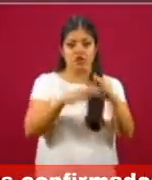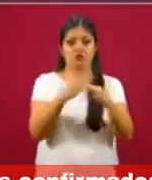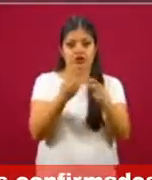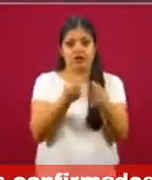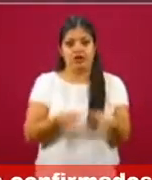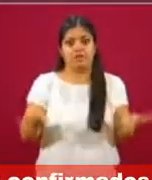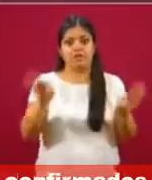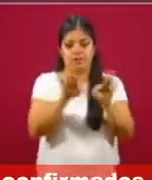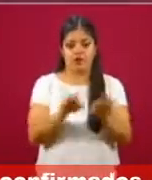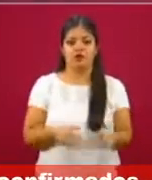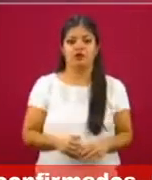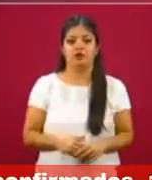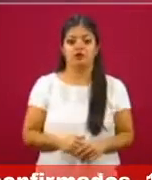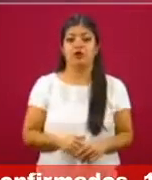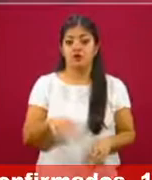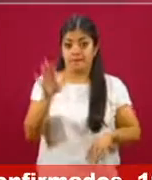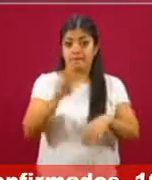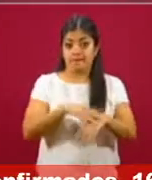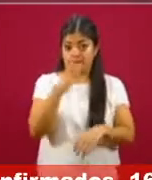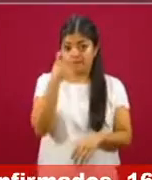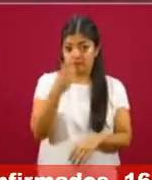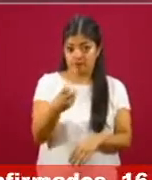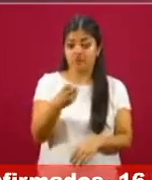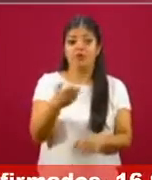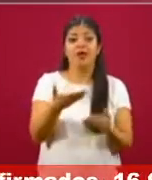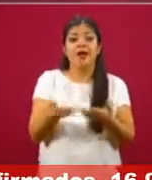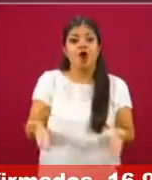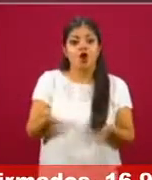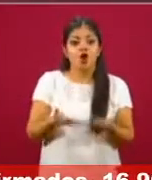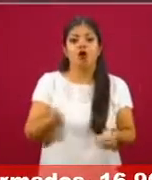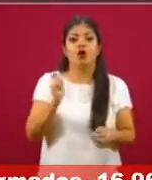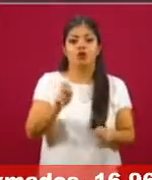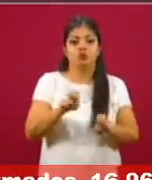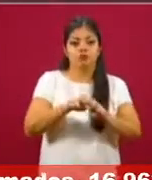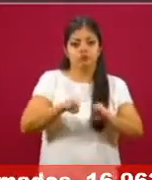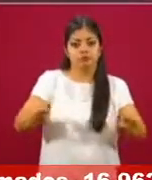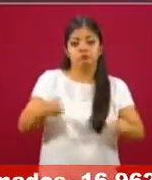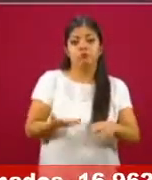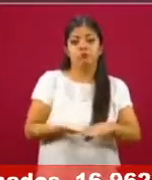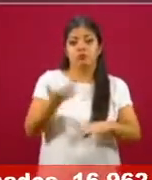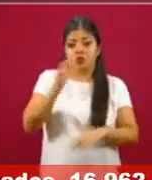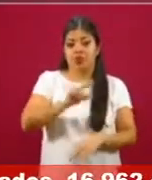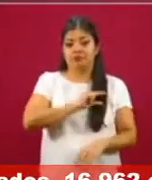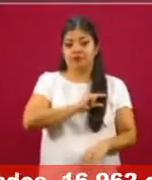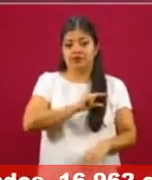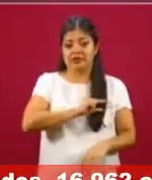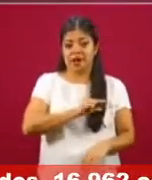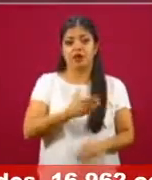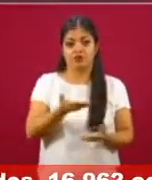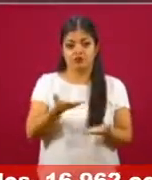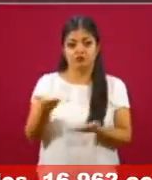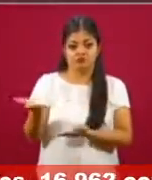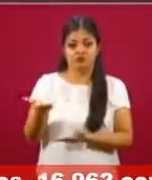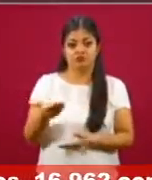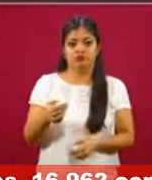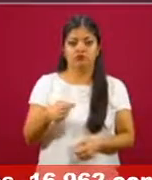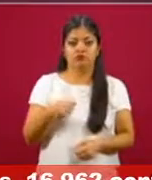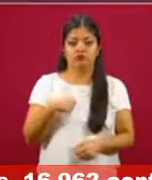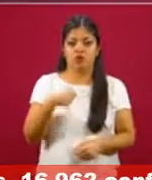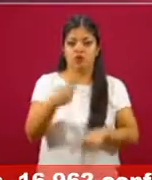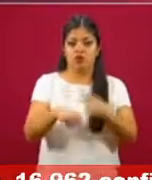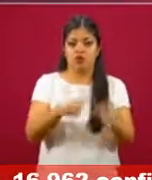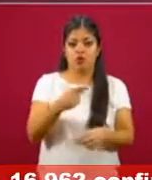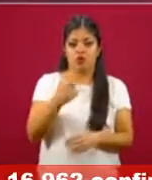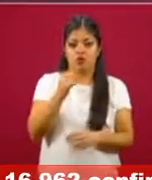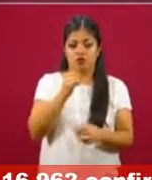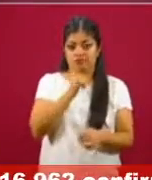importante. Y por esa razón tenemos hoy un panel muy especial que los mencionaré de el fondo